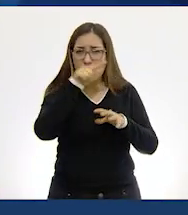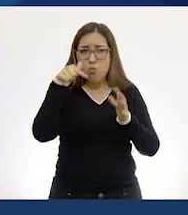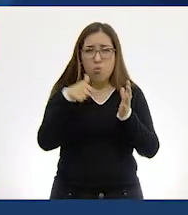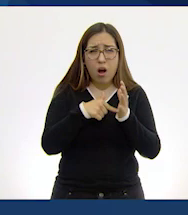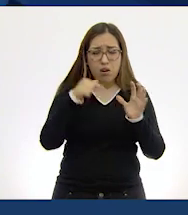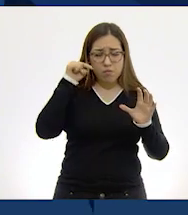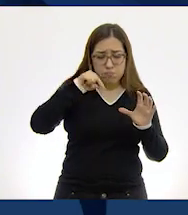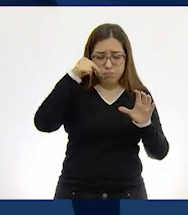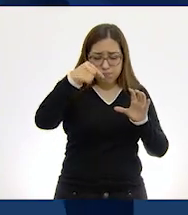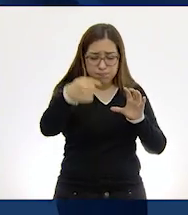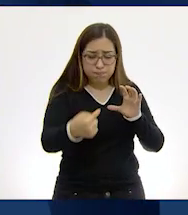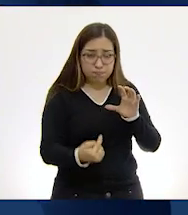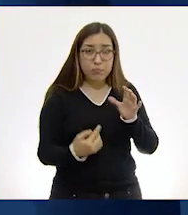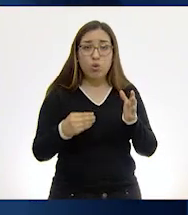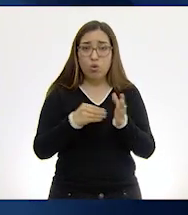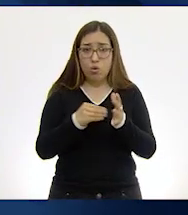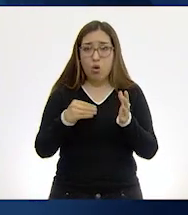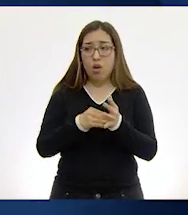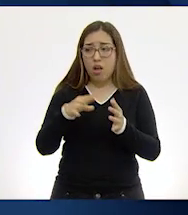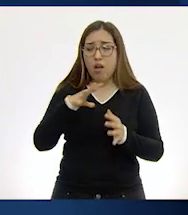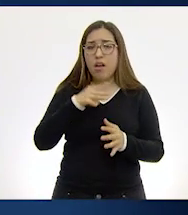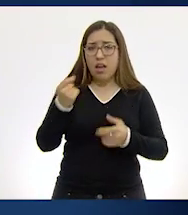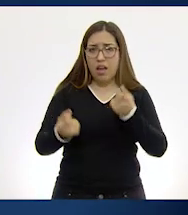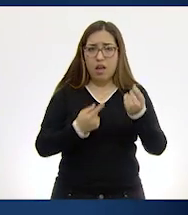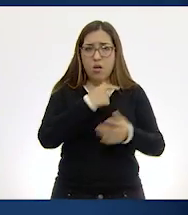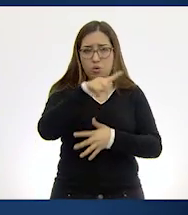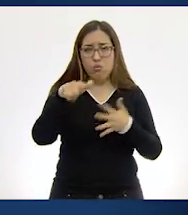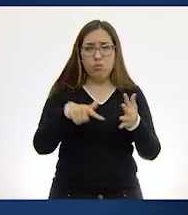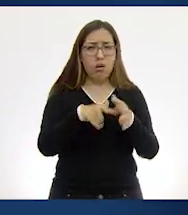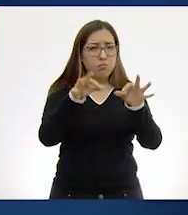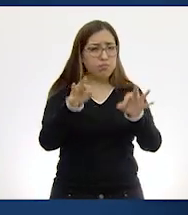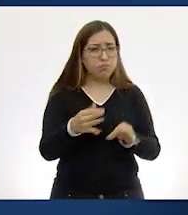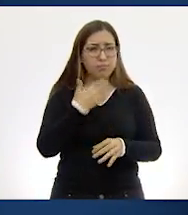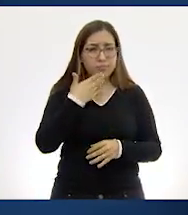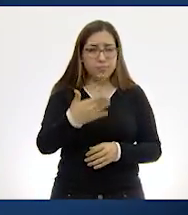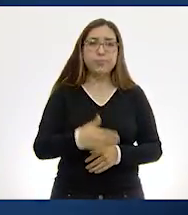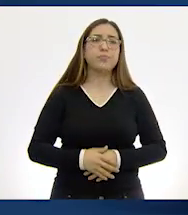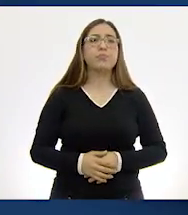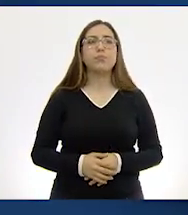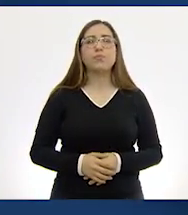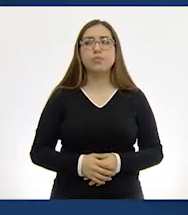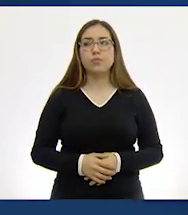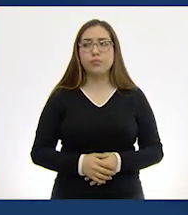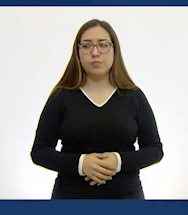todavía, afortunadamente, hay zonas intactas.